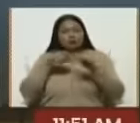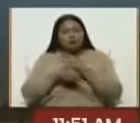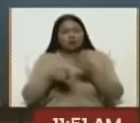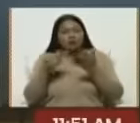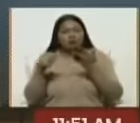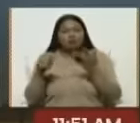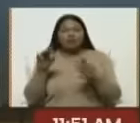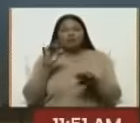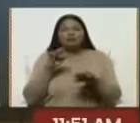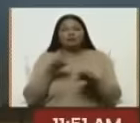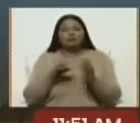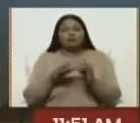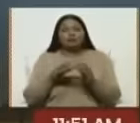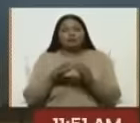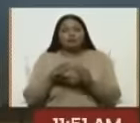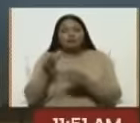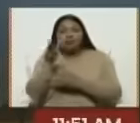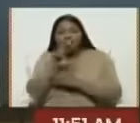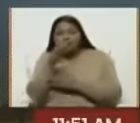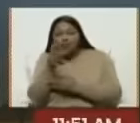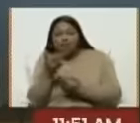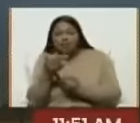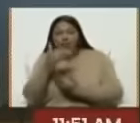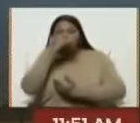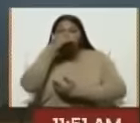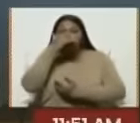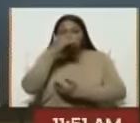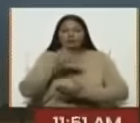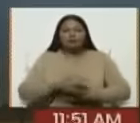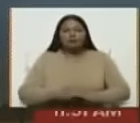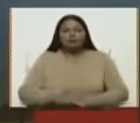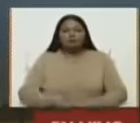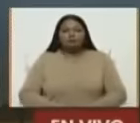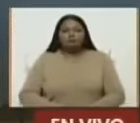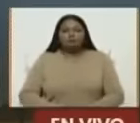carácter delictivo, de carácter criminal,